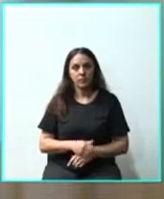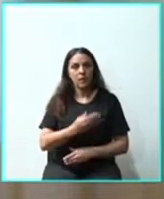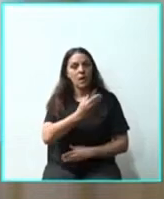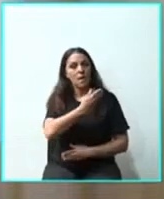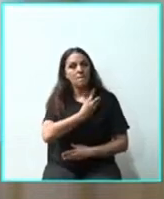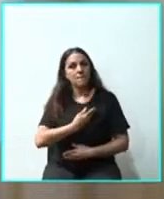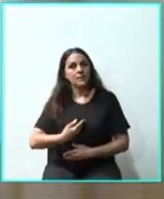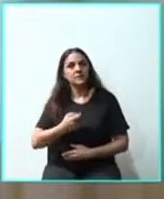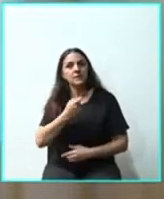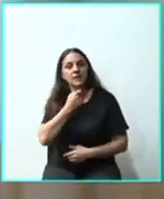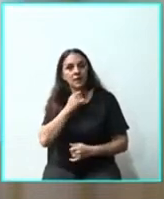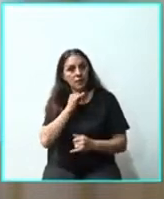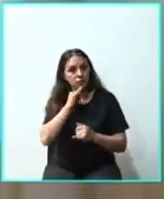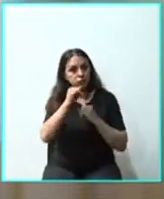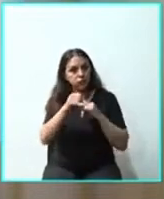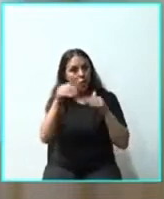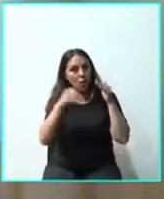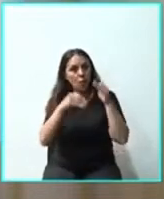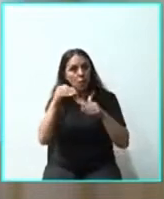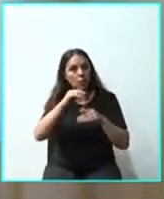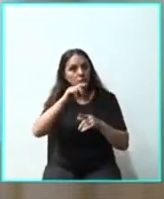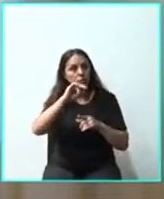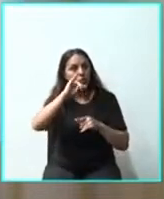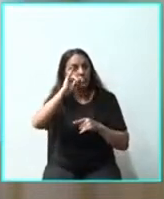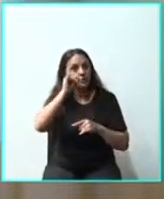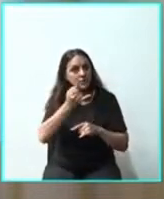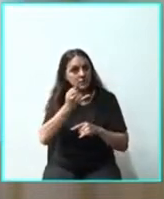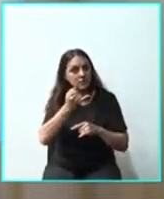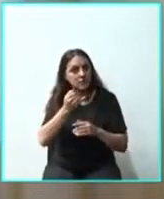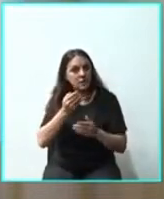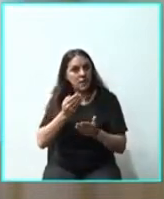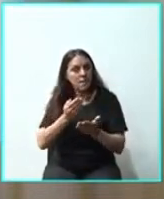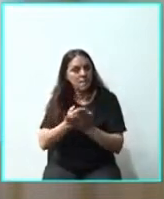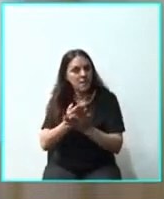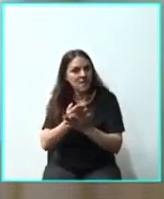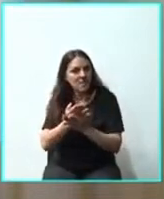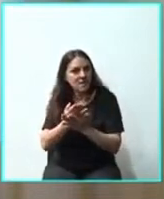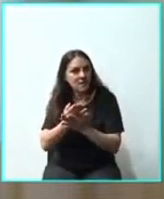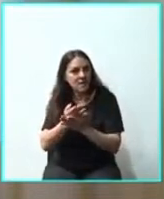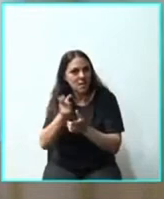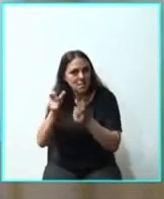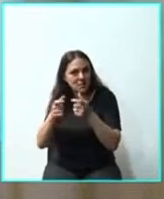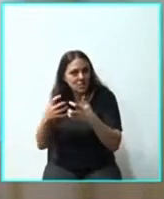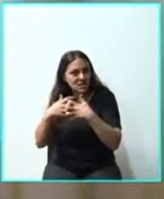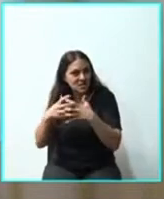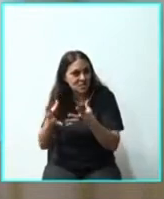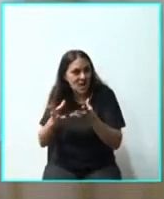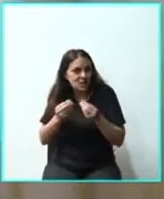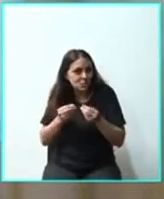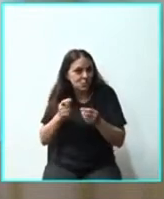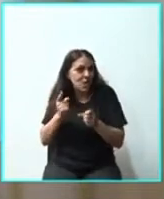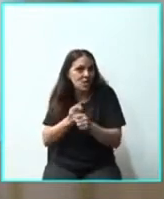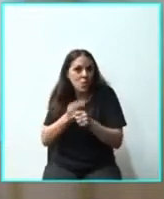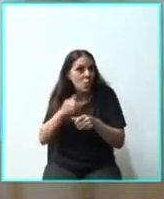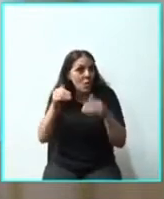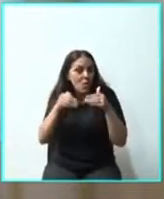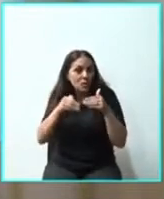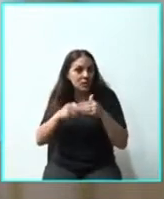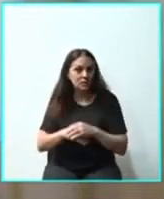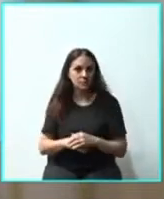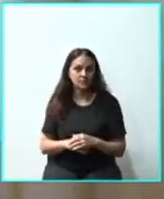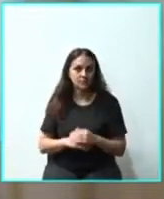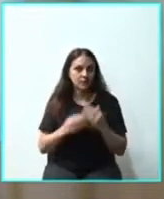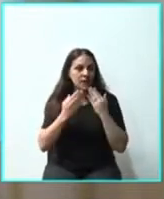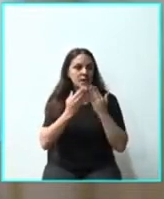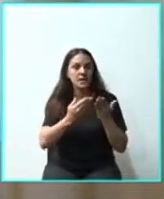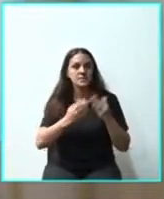Presidente, para manifestar mi voto positivo y solicitarle que envíe gente de sistemas porque no estoy pudiendo ingresar. Muchas gracias. Así será, diputado,